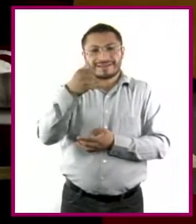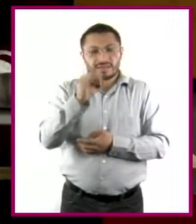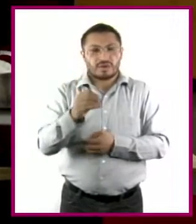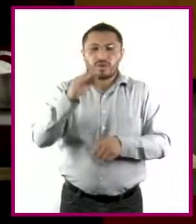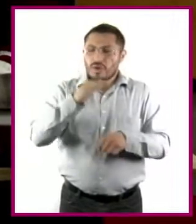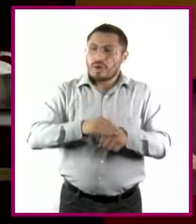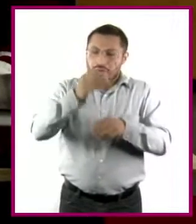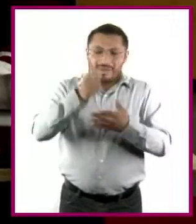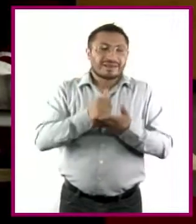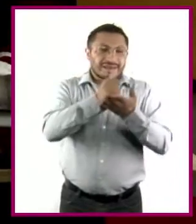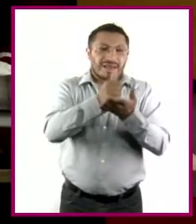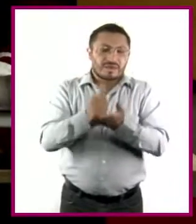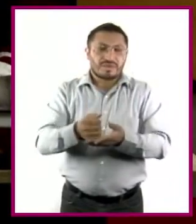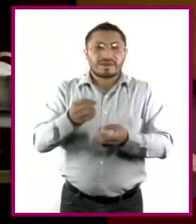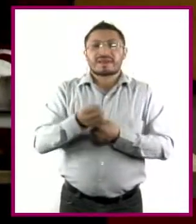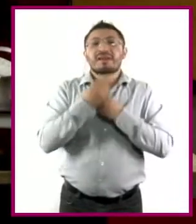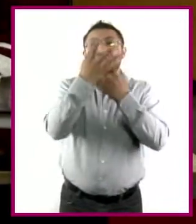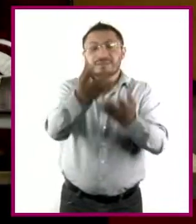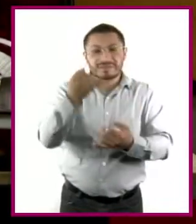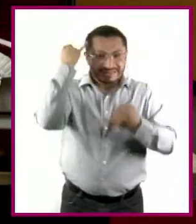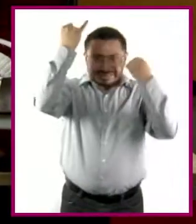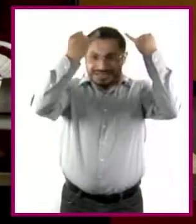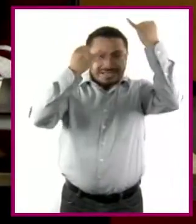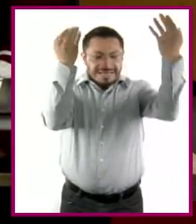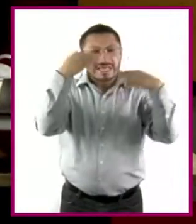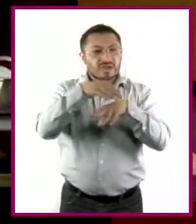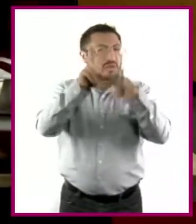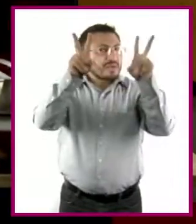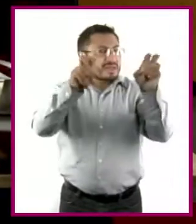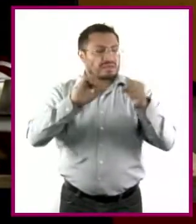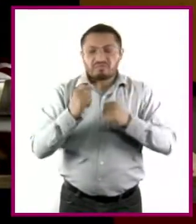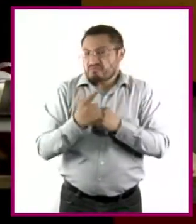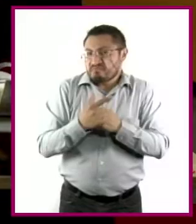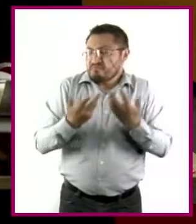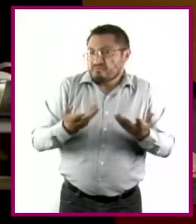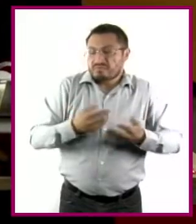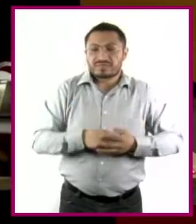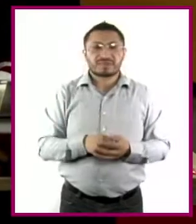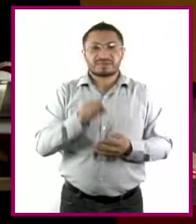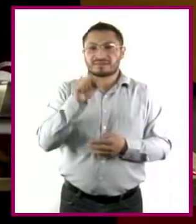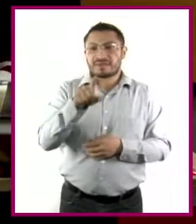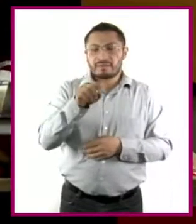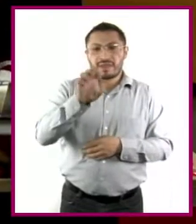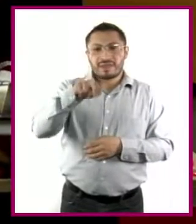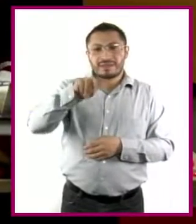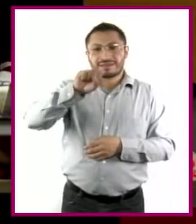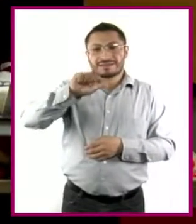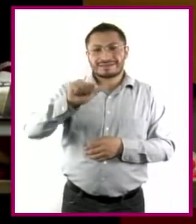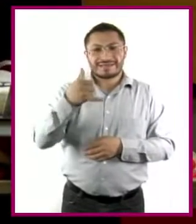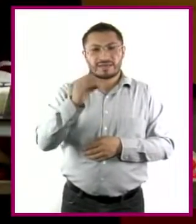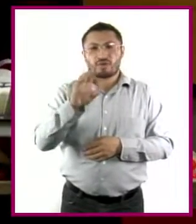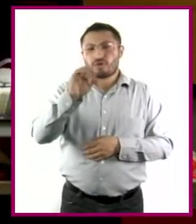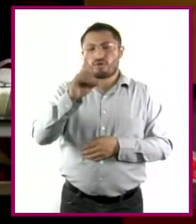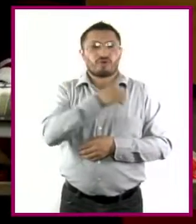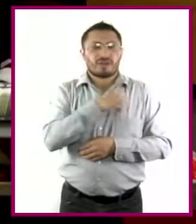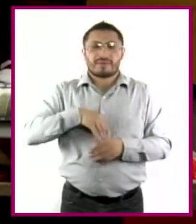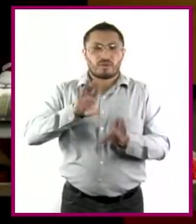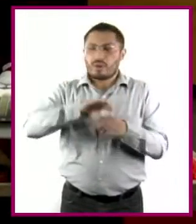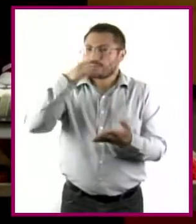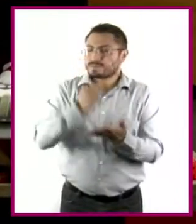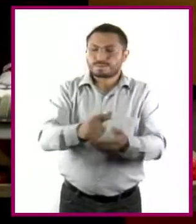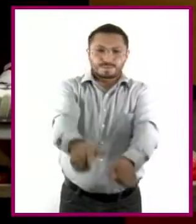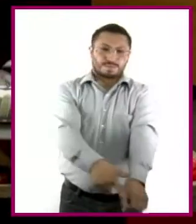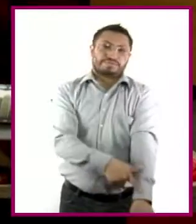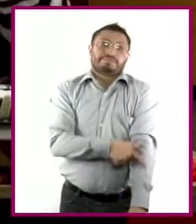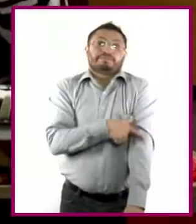nos ayudarán a exponer nuestro punto de vista sobre un tema en concreto. Además, un ensayo no tiene por qué ser largo.